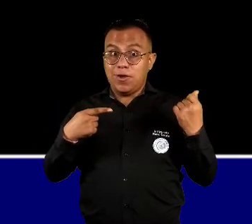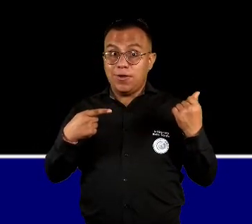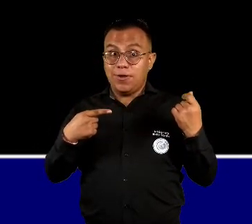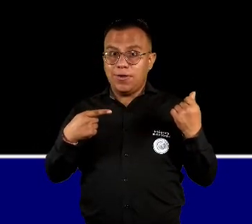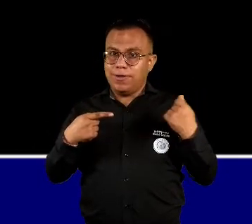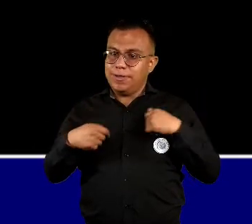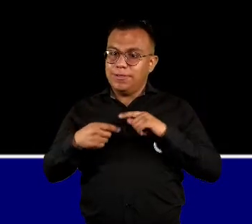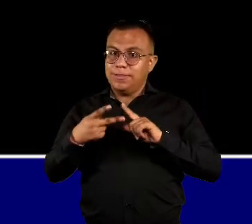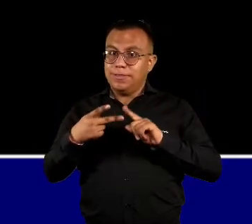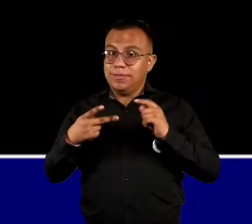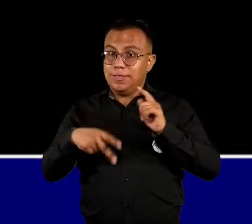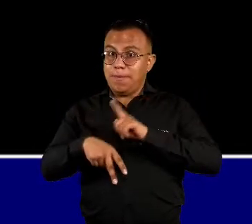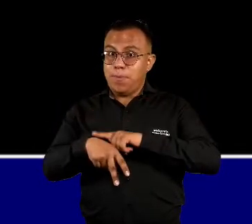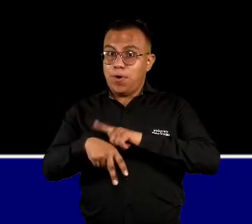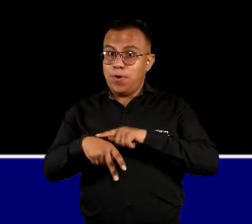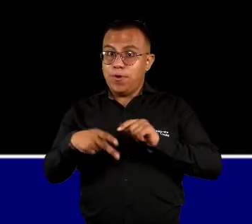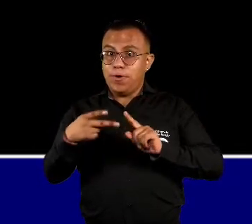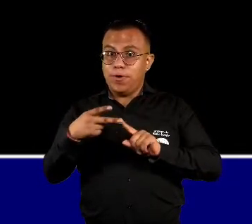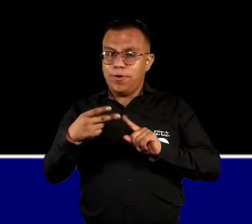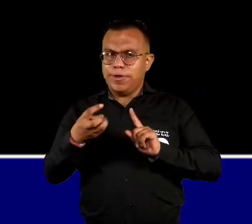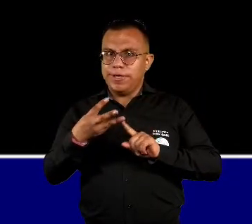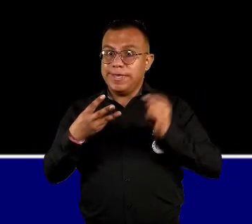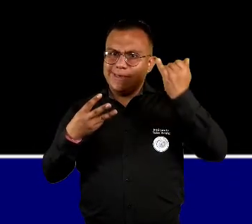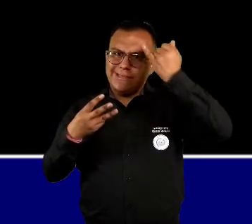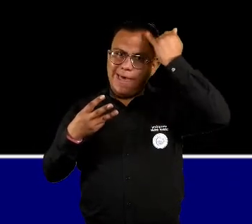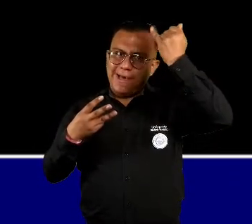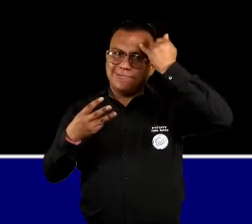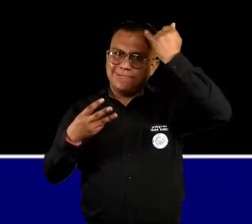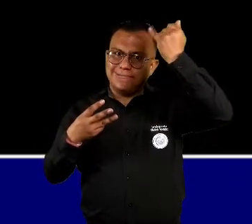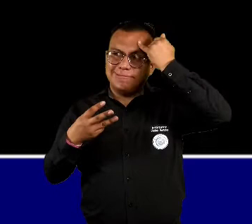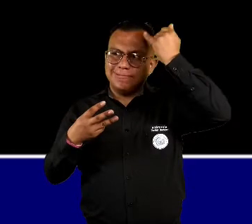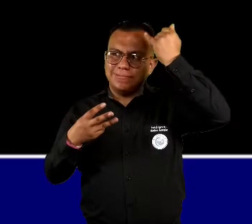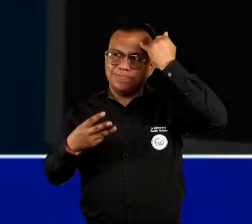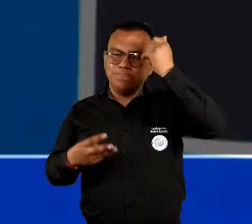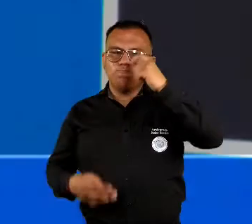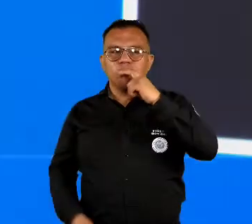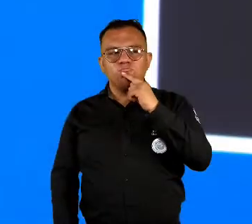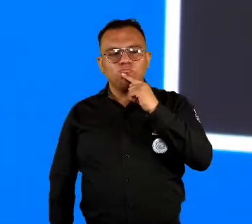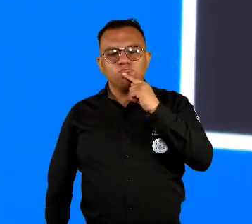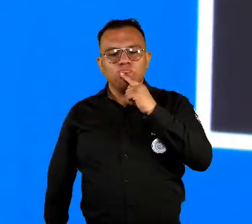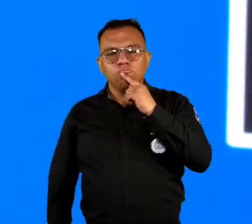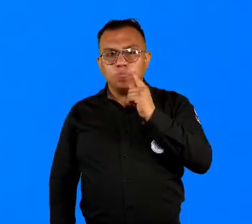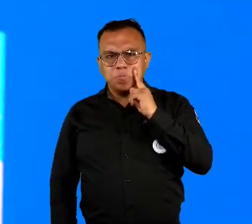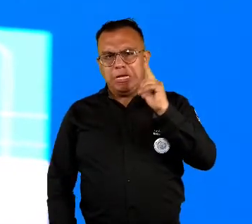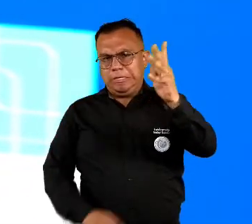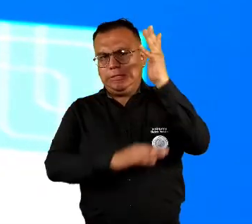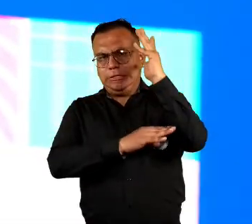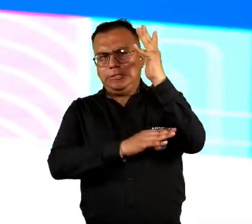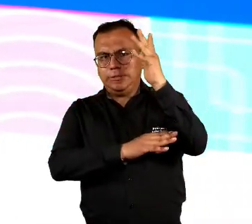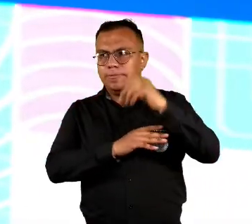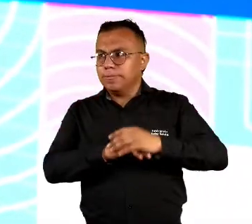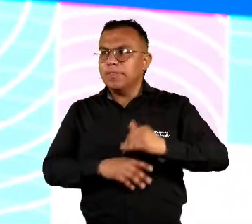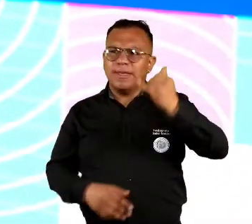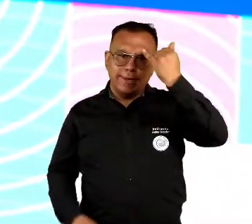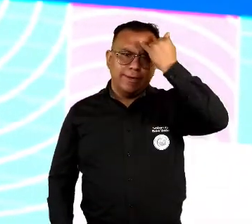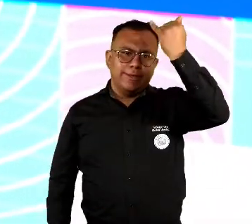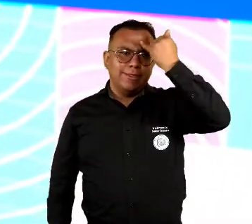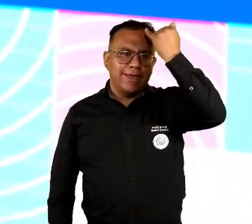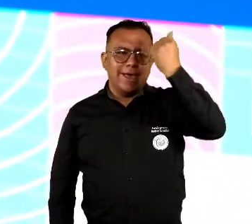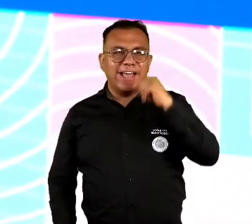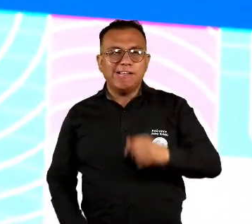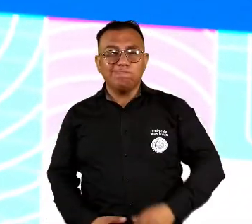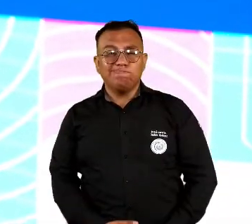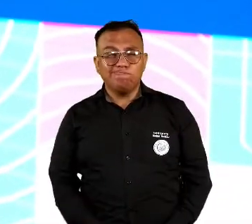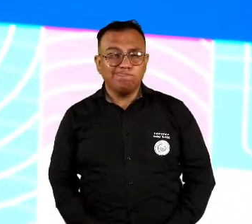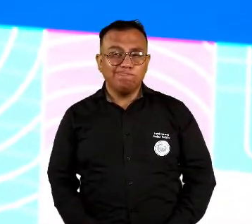tiempo ideas Aunque muchas muchas charla dijeron que la idea en sí no